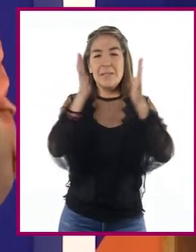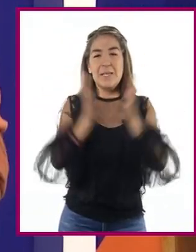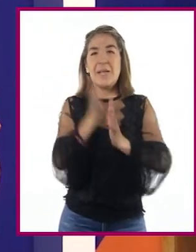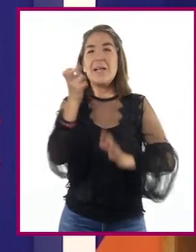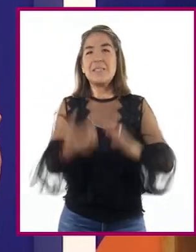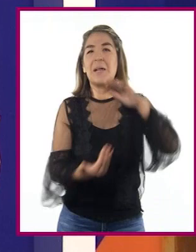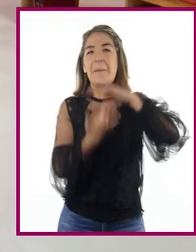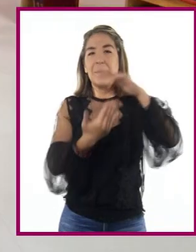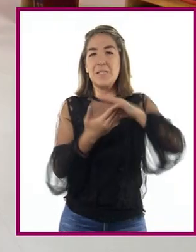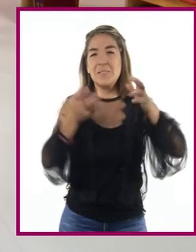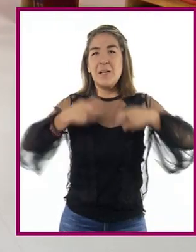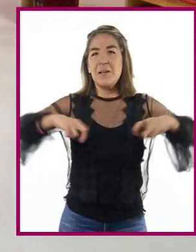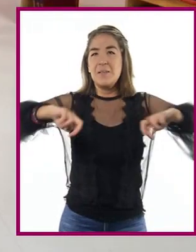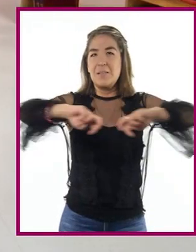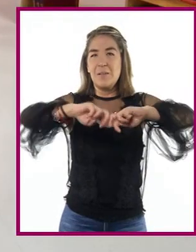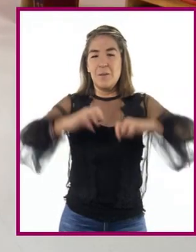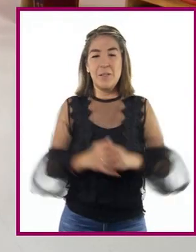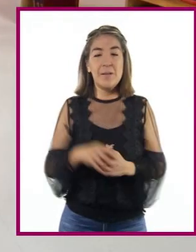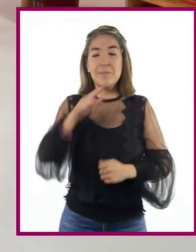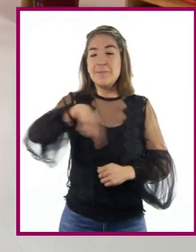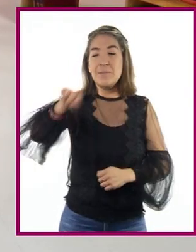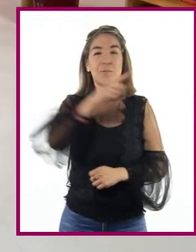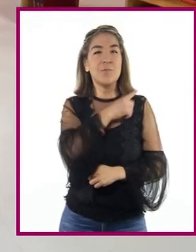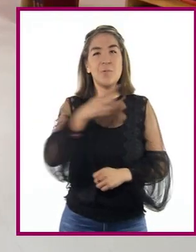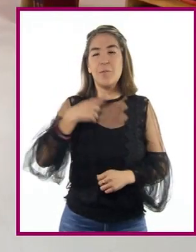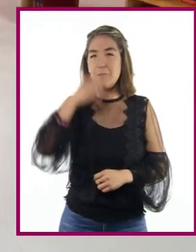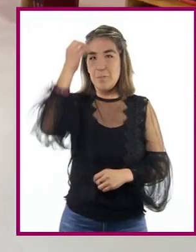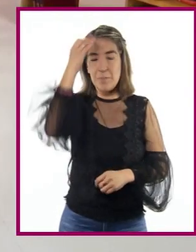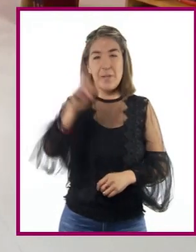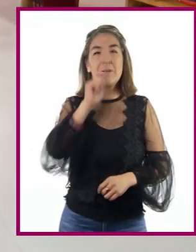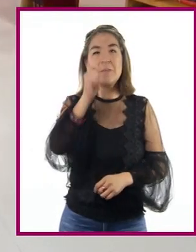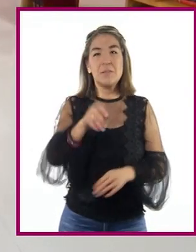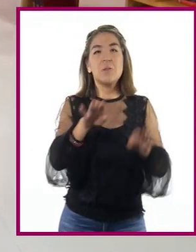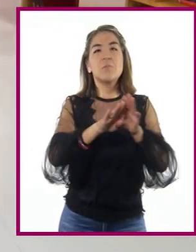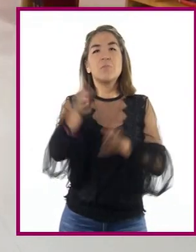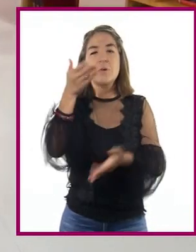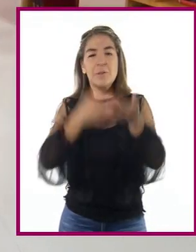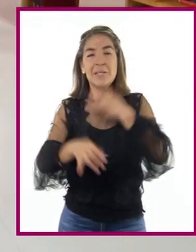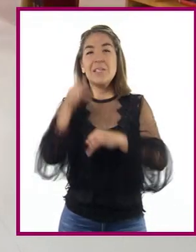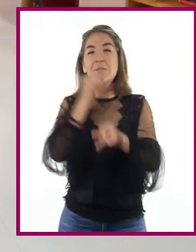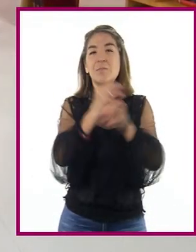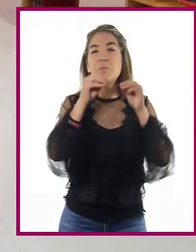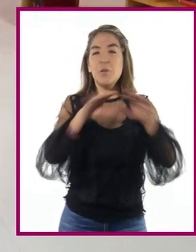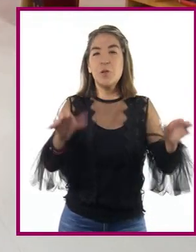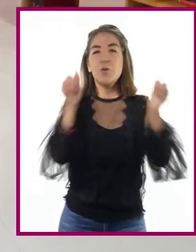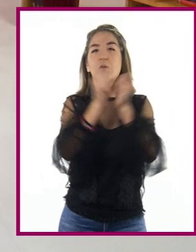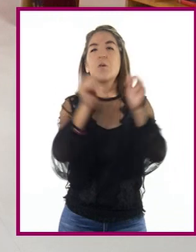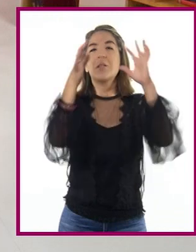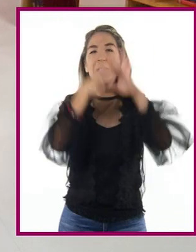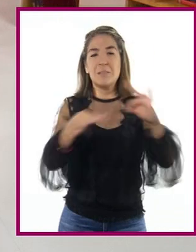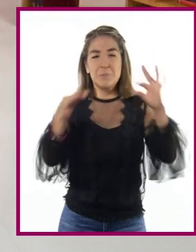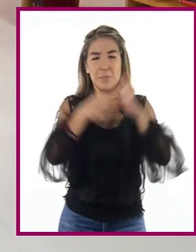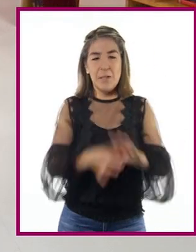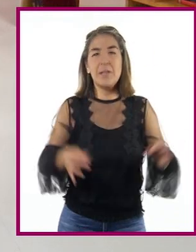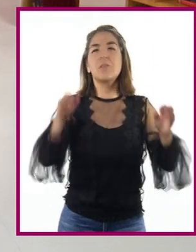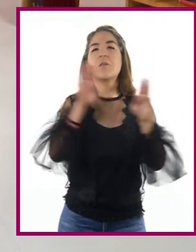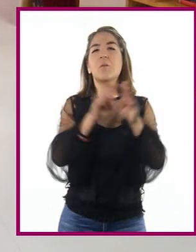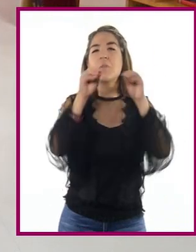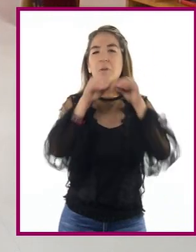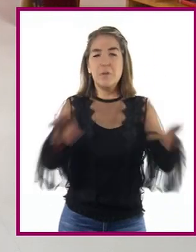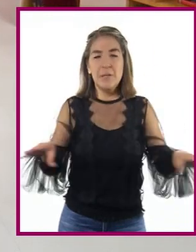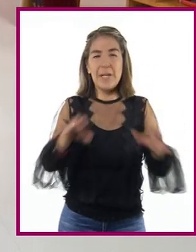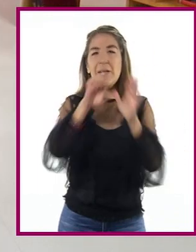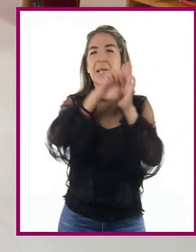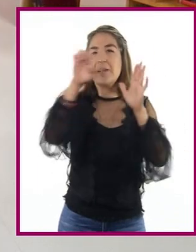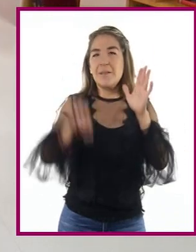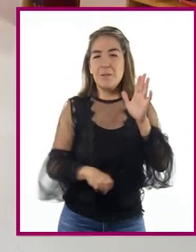mesa redonda? No olvidemos que cada intervención debe fundamentarse con explicaciones, descripciones